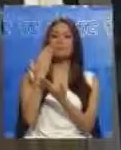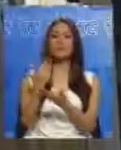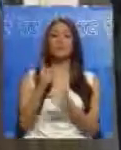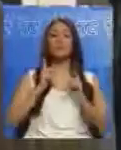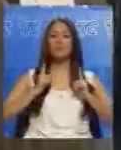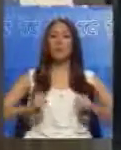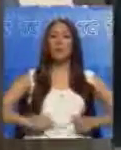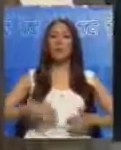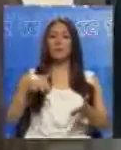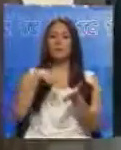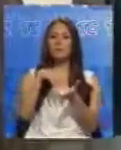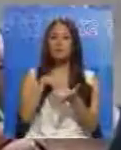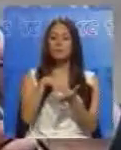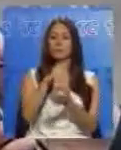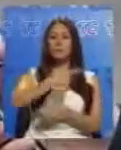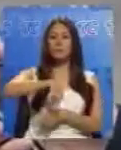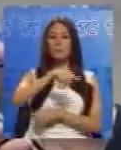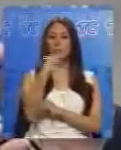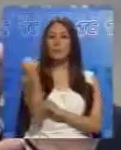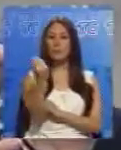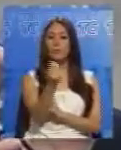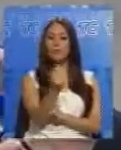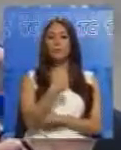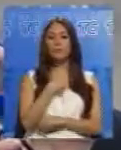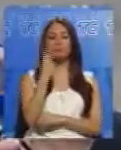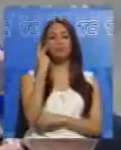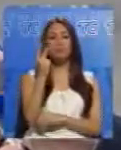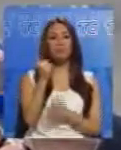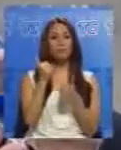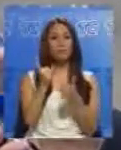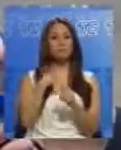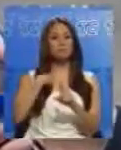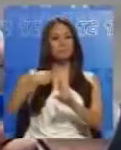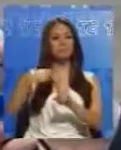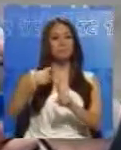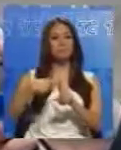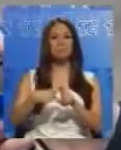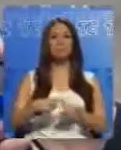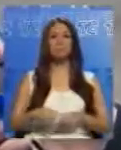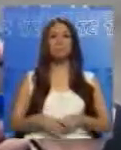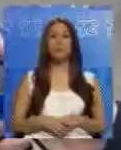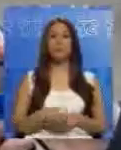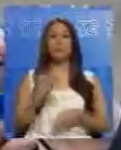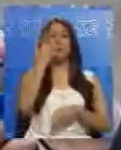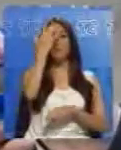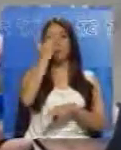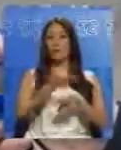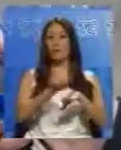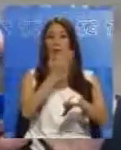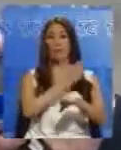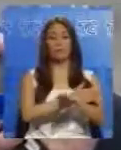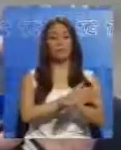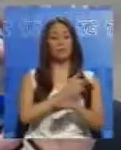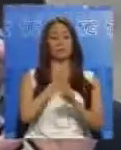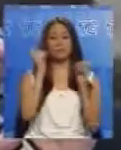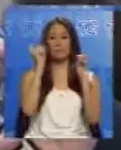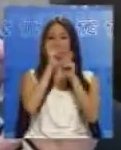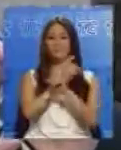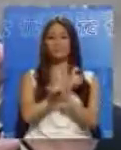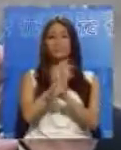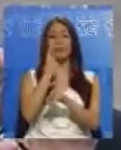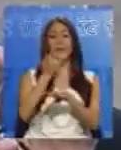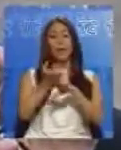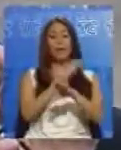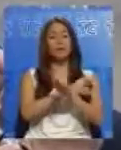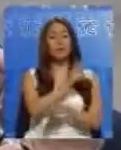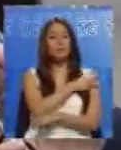salud, los estudios para los jóvenes también es muy buena, porque antes, ¿no? Lo que fíjese que ahora los evalúan